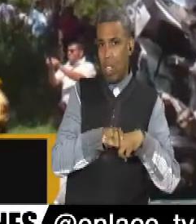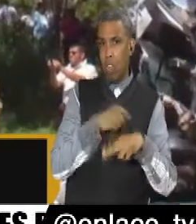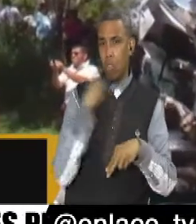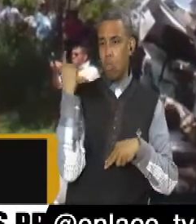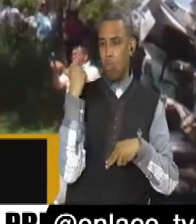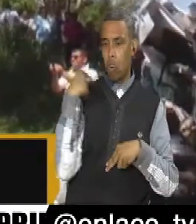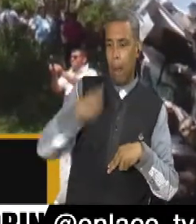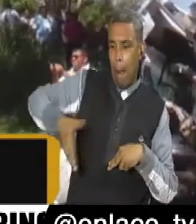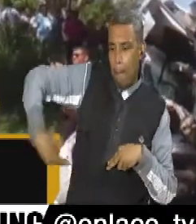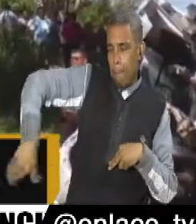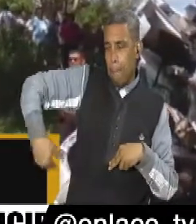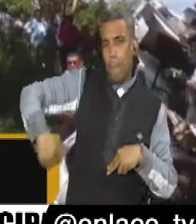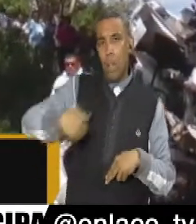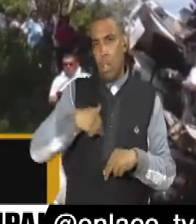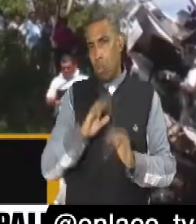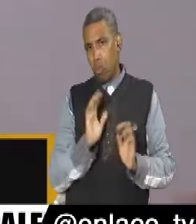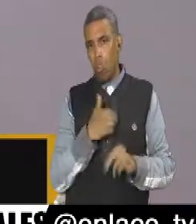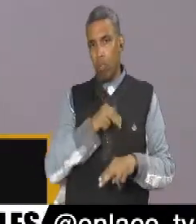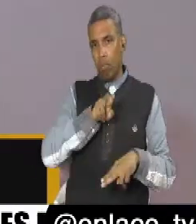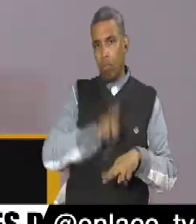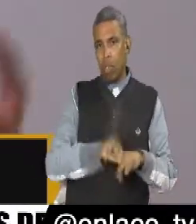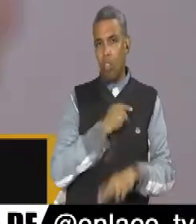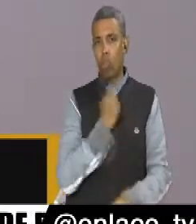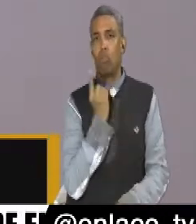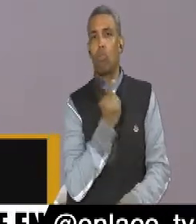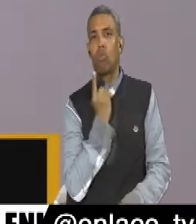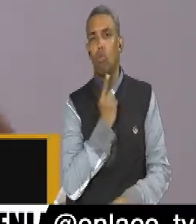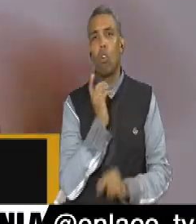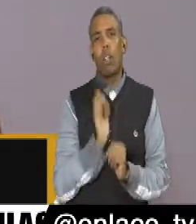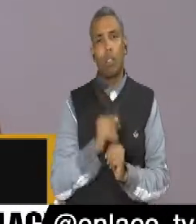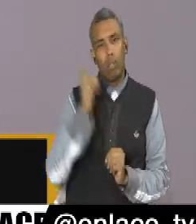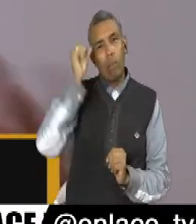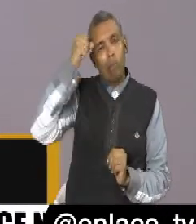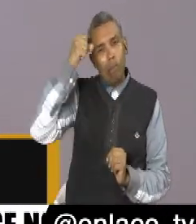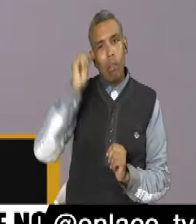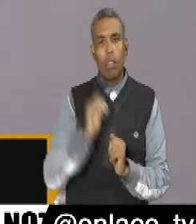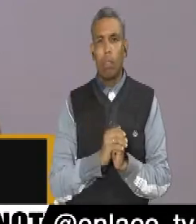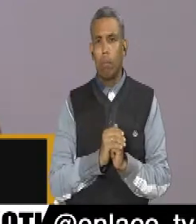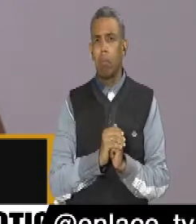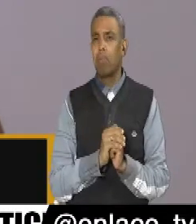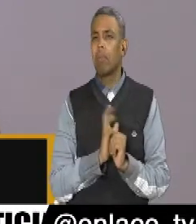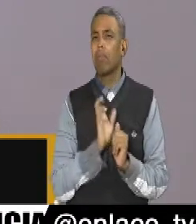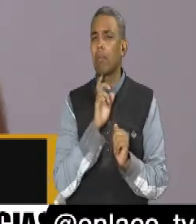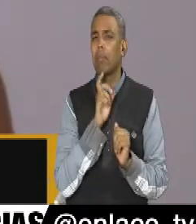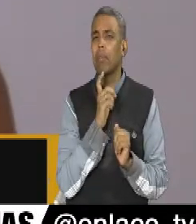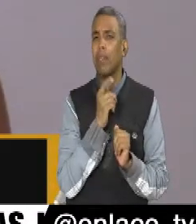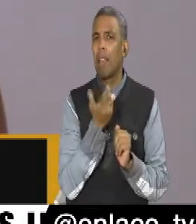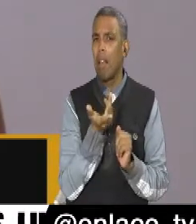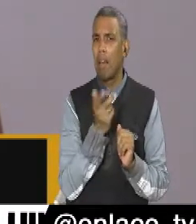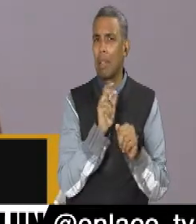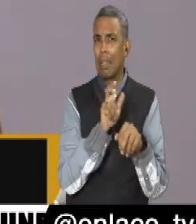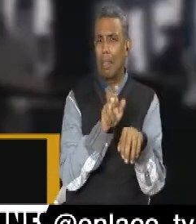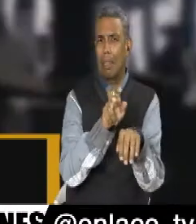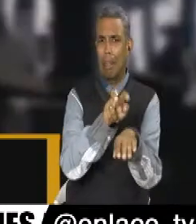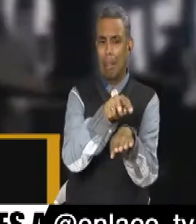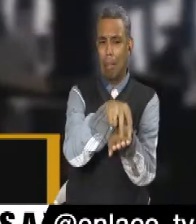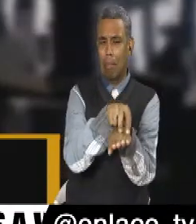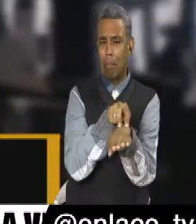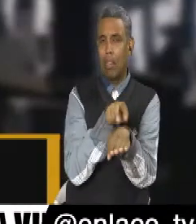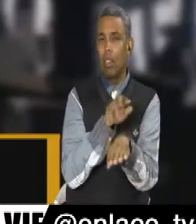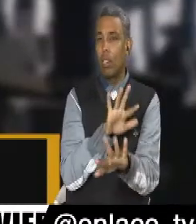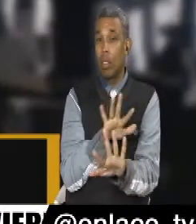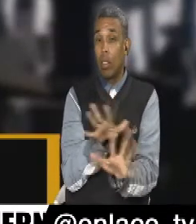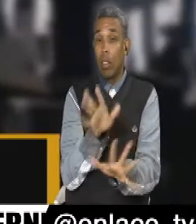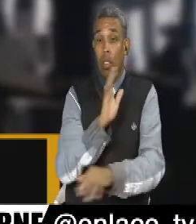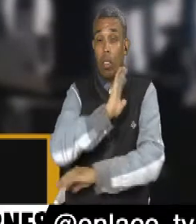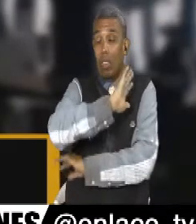Y ya los otros puestos a veces venían los dos puestos, también adelante mío venía otro puesto así solo. Pero la verdad no me di cuenta de nada,